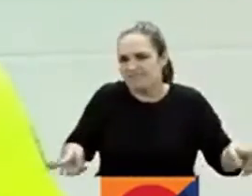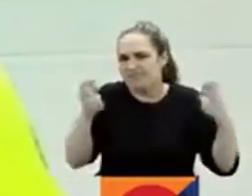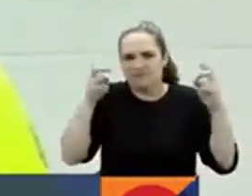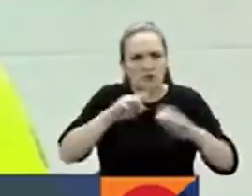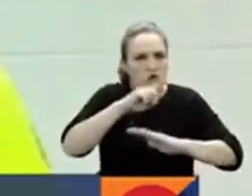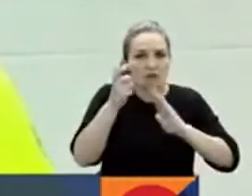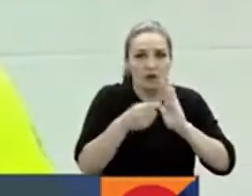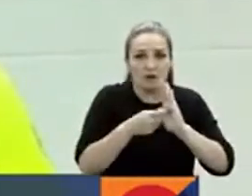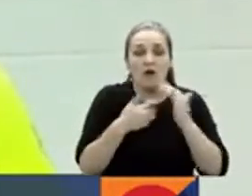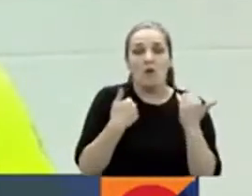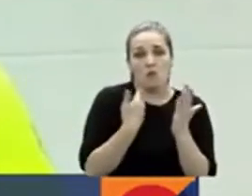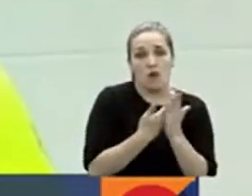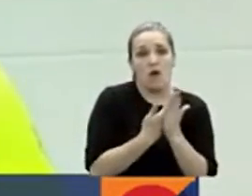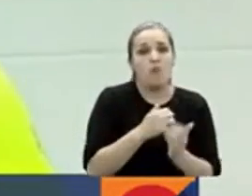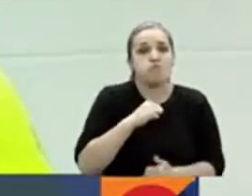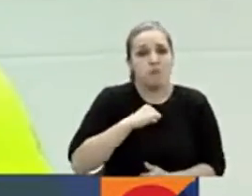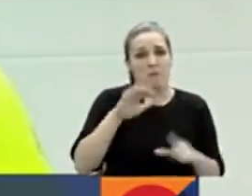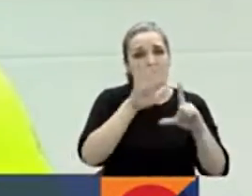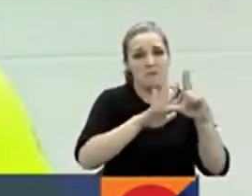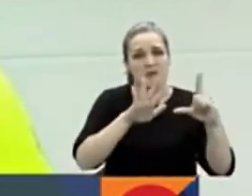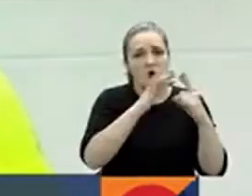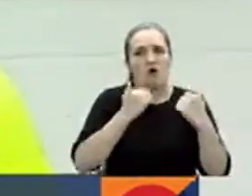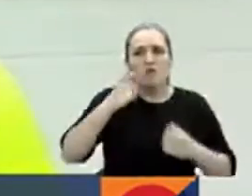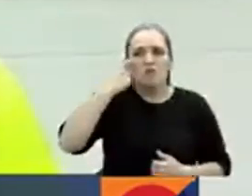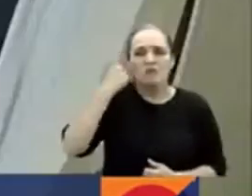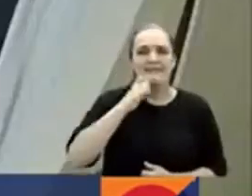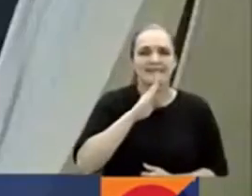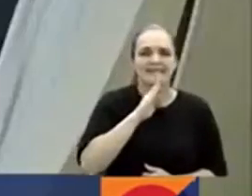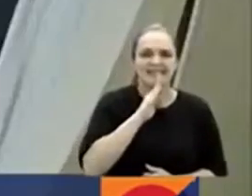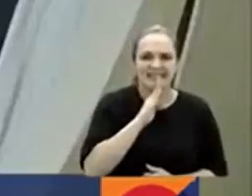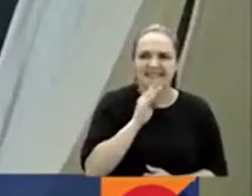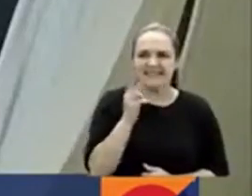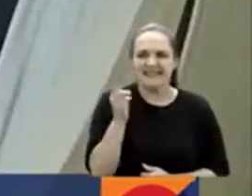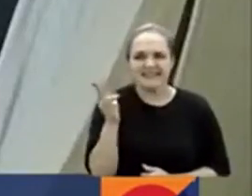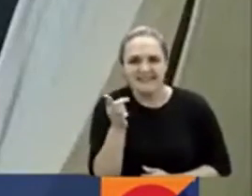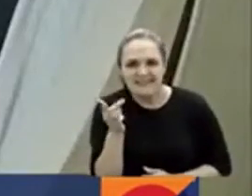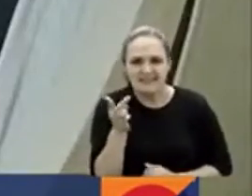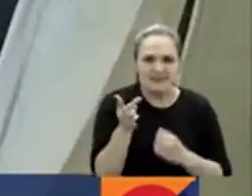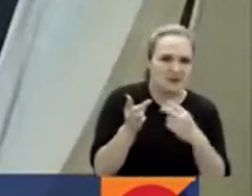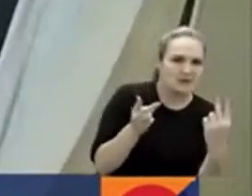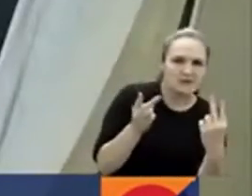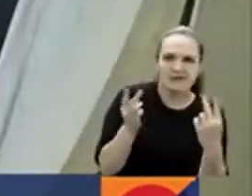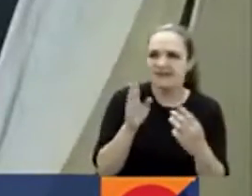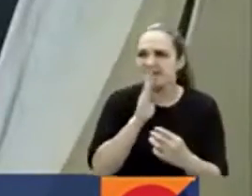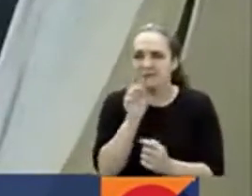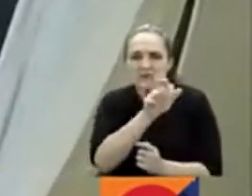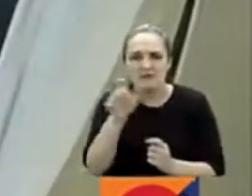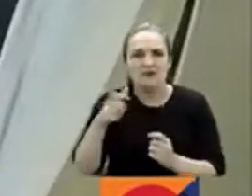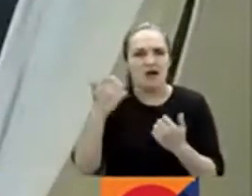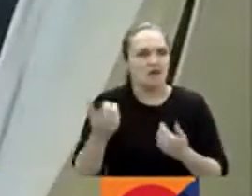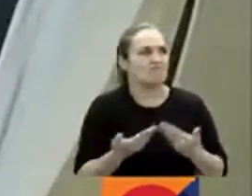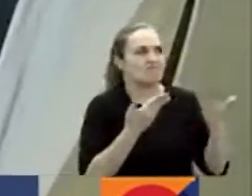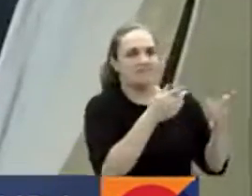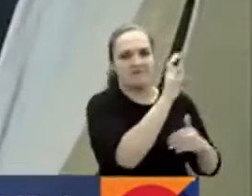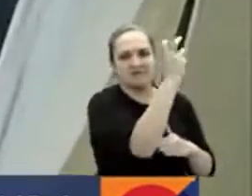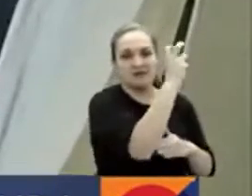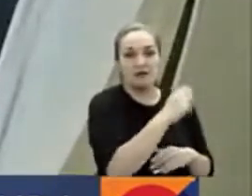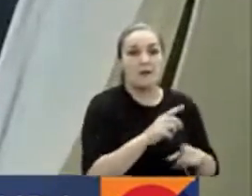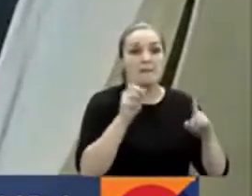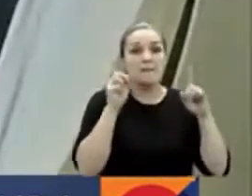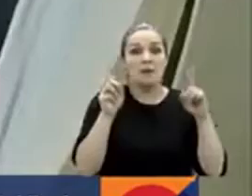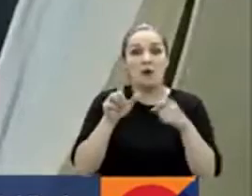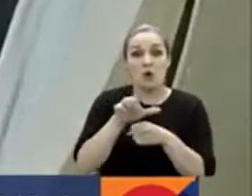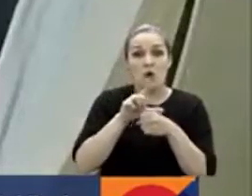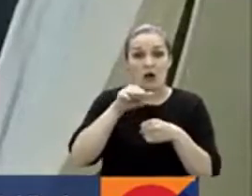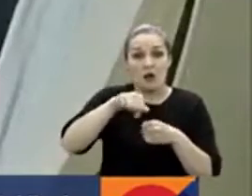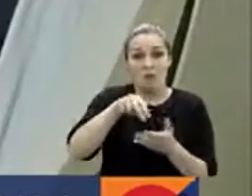va a ser usado para buscar a estos bandidos y dejarlos a buen recaudo con la Fiscalía General de la Nación. Sin embargo, en esta localidad